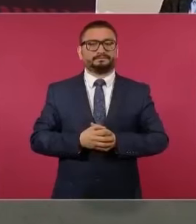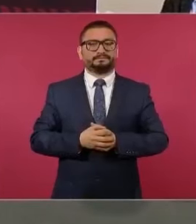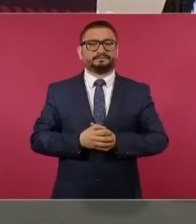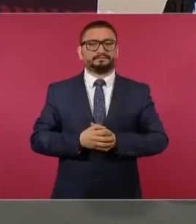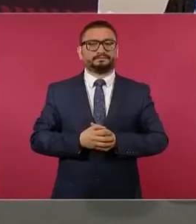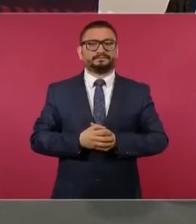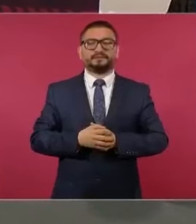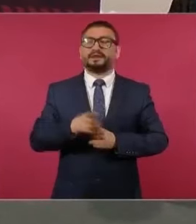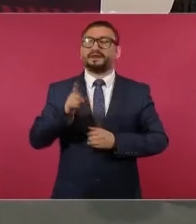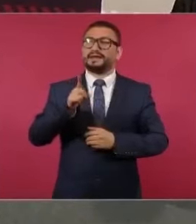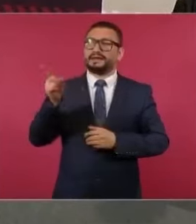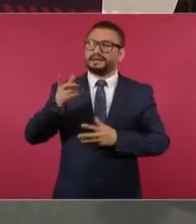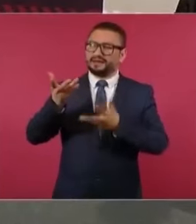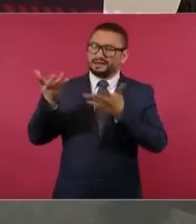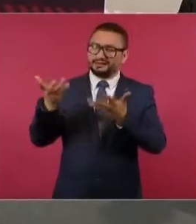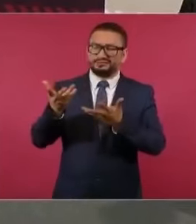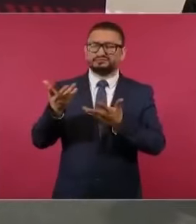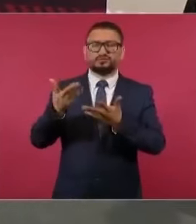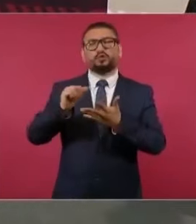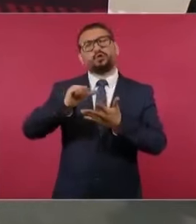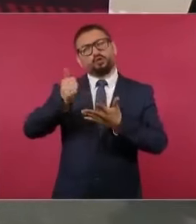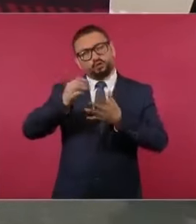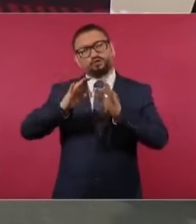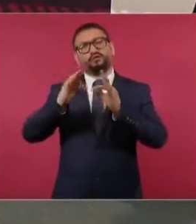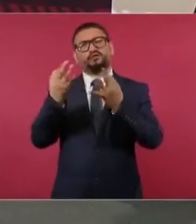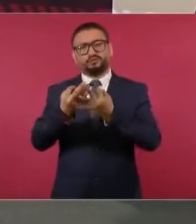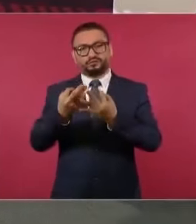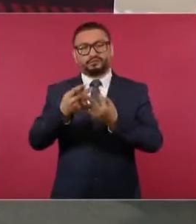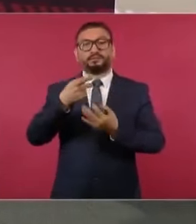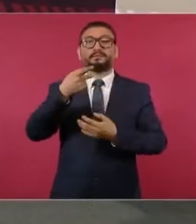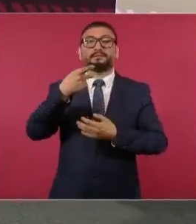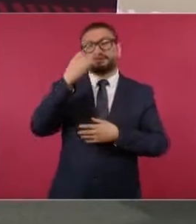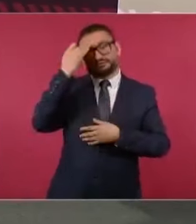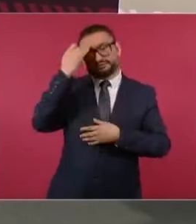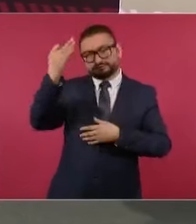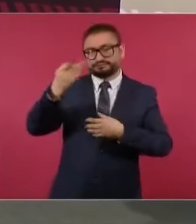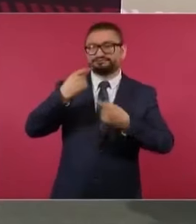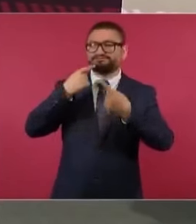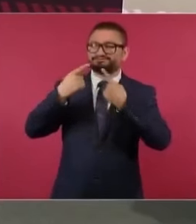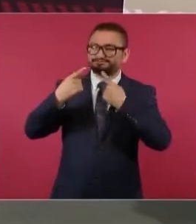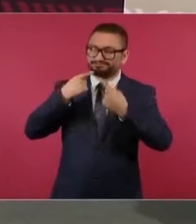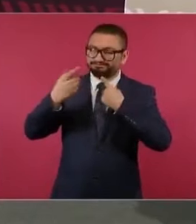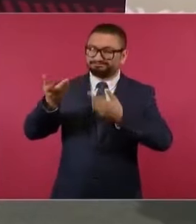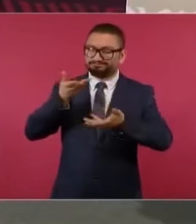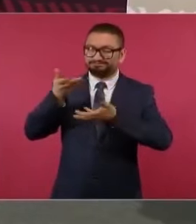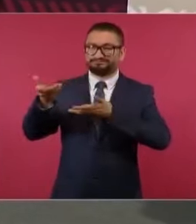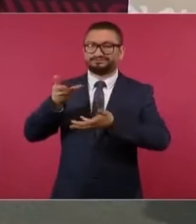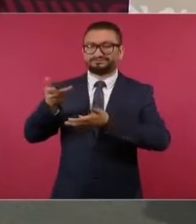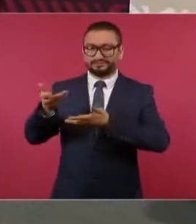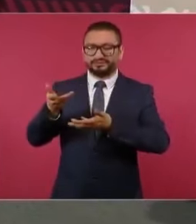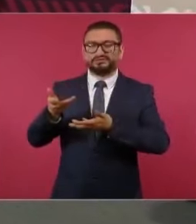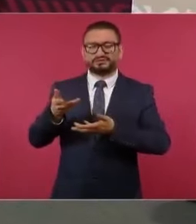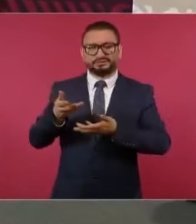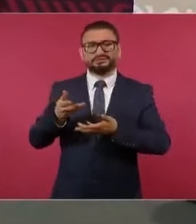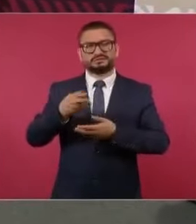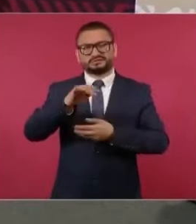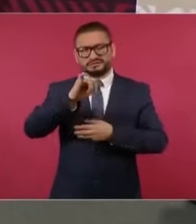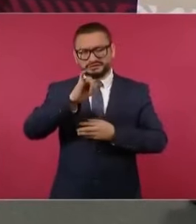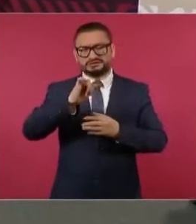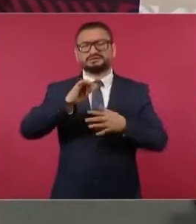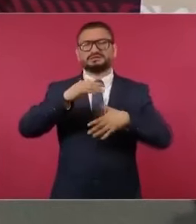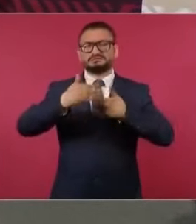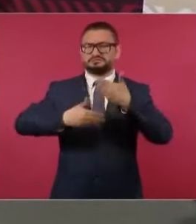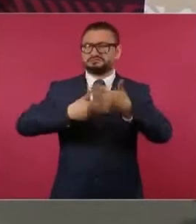de que la temporada electoral en Estados Unidos pueda generar tensiones y enrarecer el ambiente es importante destacar que el